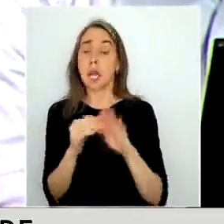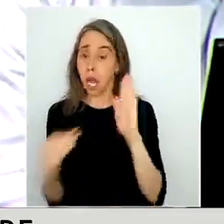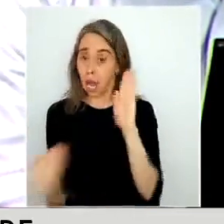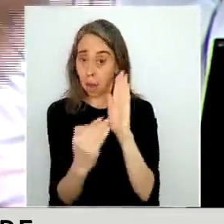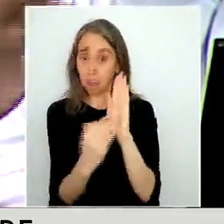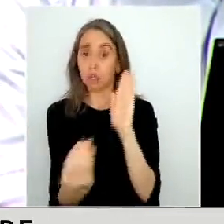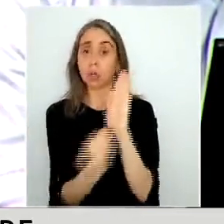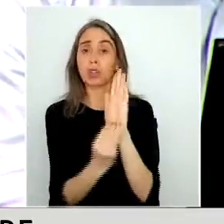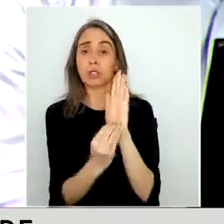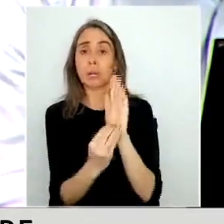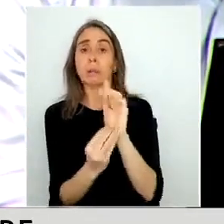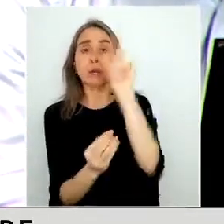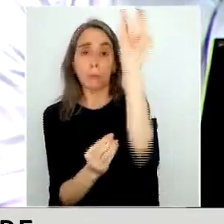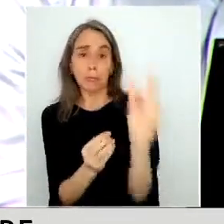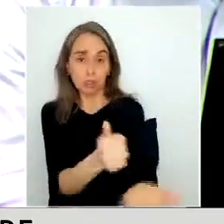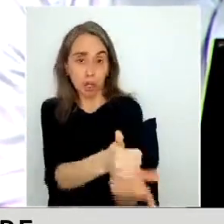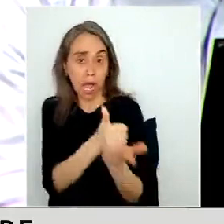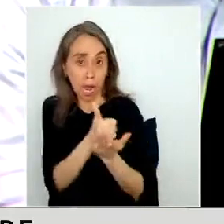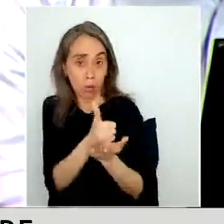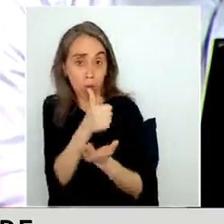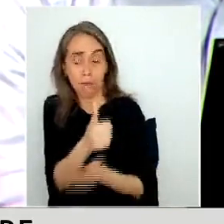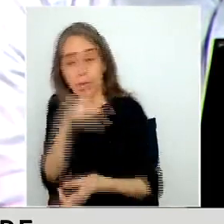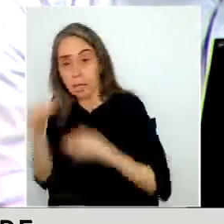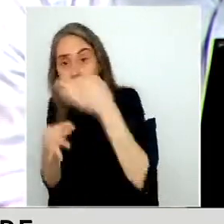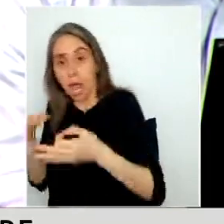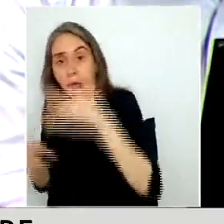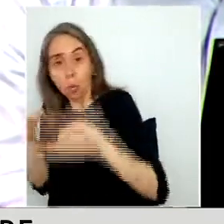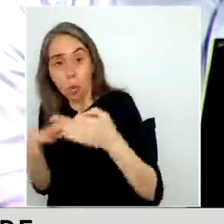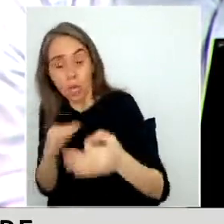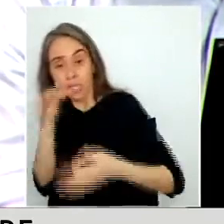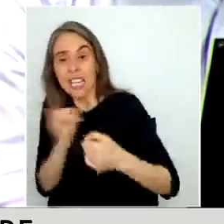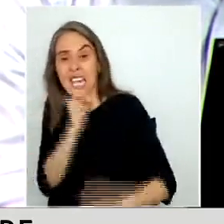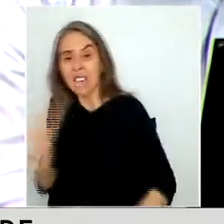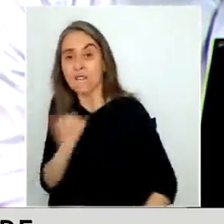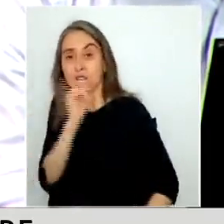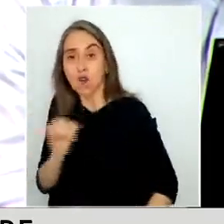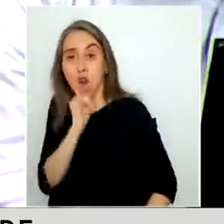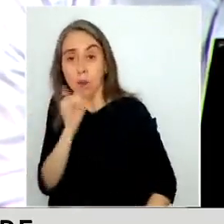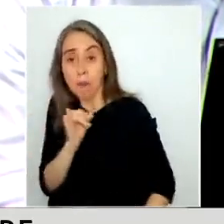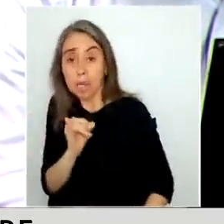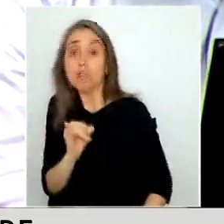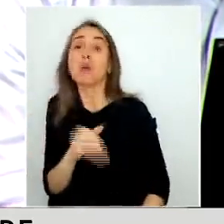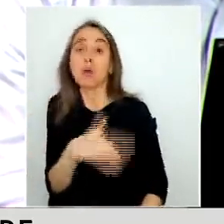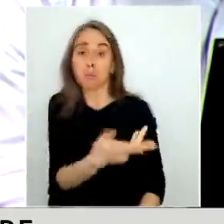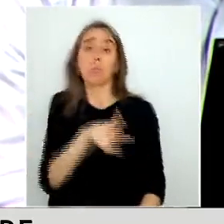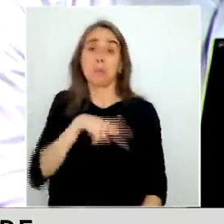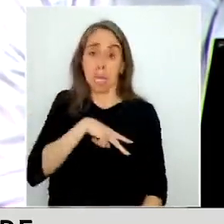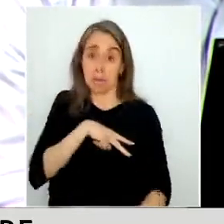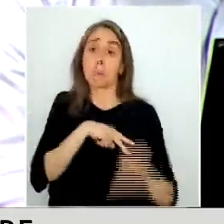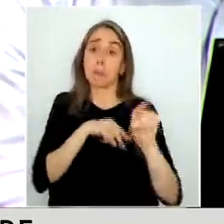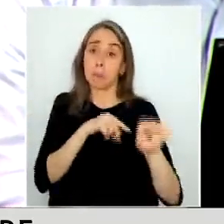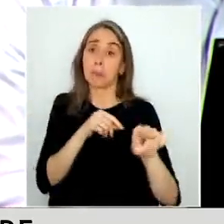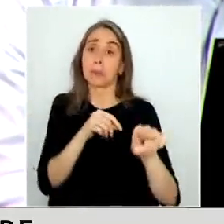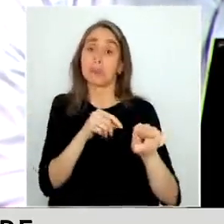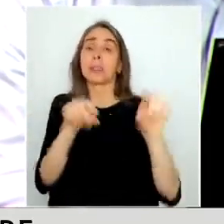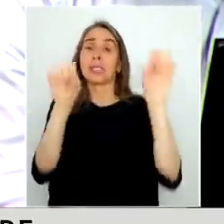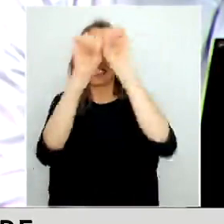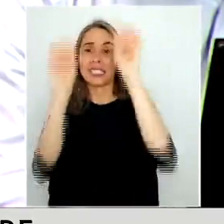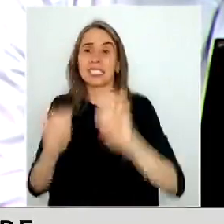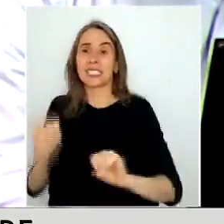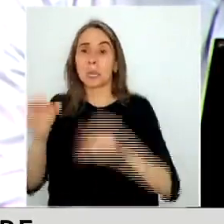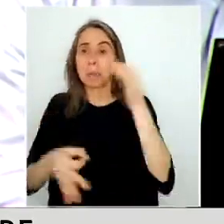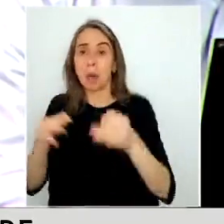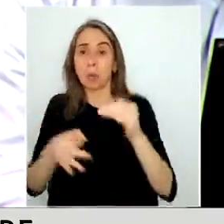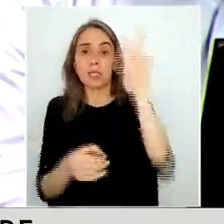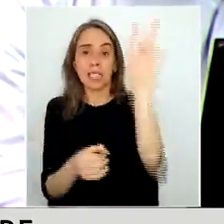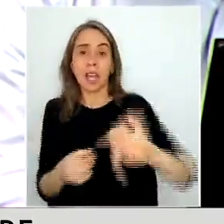regula de manera sistémica la cooperación eficaz que son los incentivos que se le producen en el sistema judicial a los delincuentes